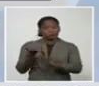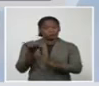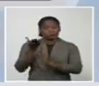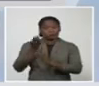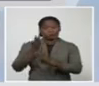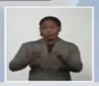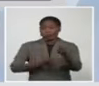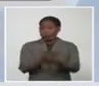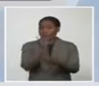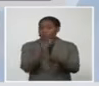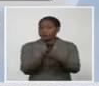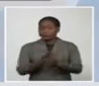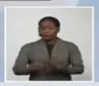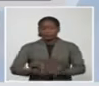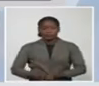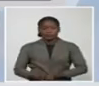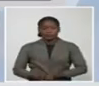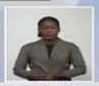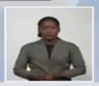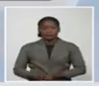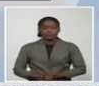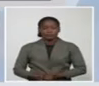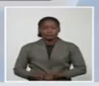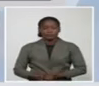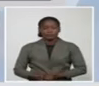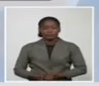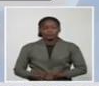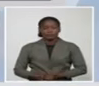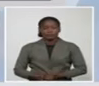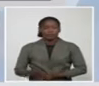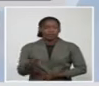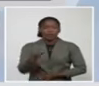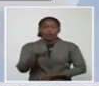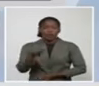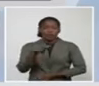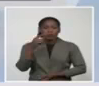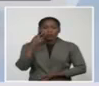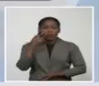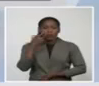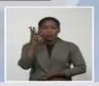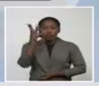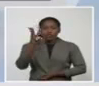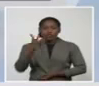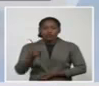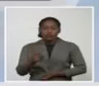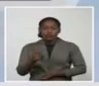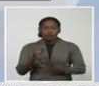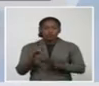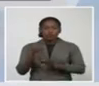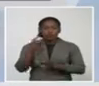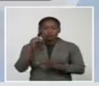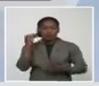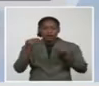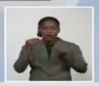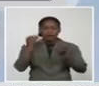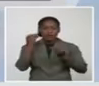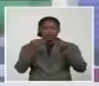ayer. Expresión del número elevado de casos que se ha venido confirmando.